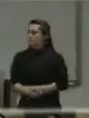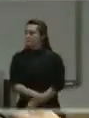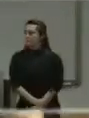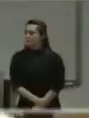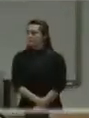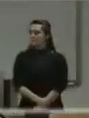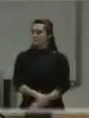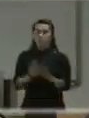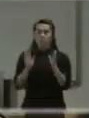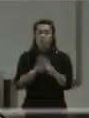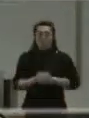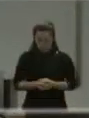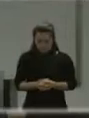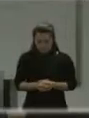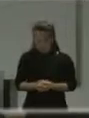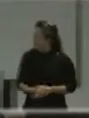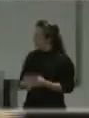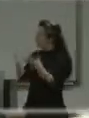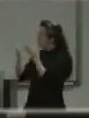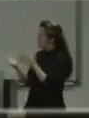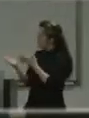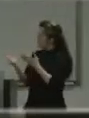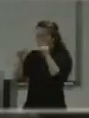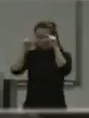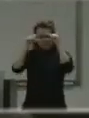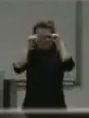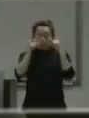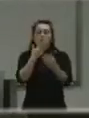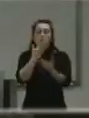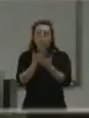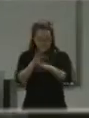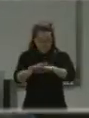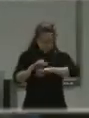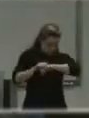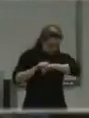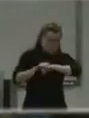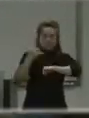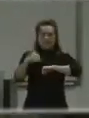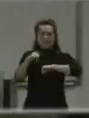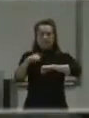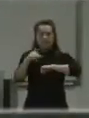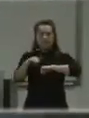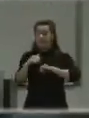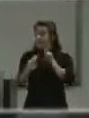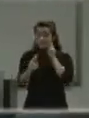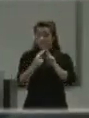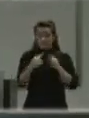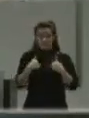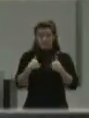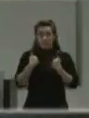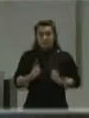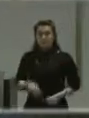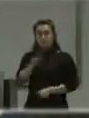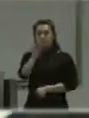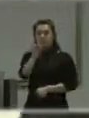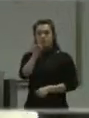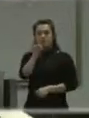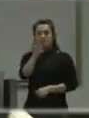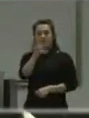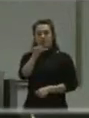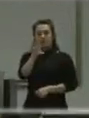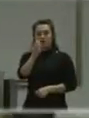Bueno buenas tardes Ya para los que no me conocen Yo soy Mónica Cortés